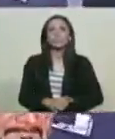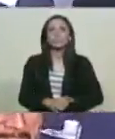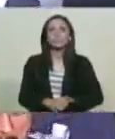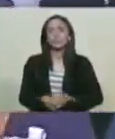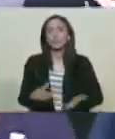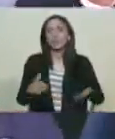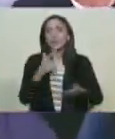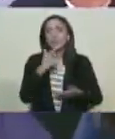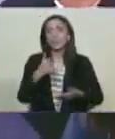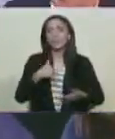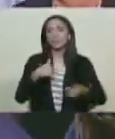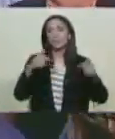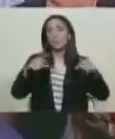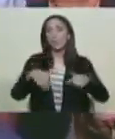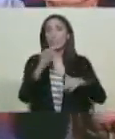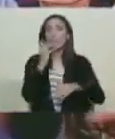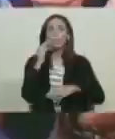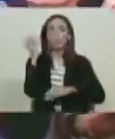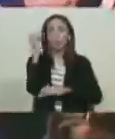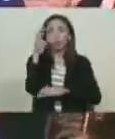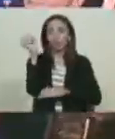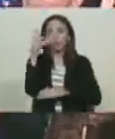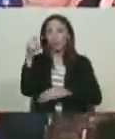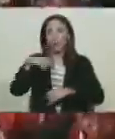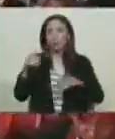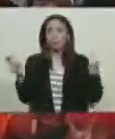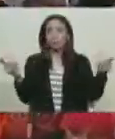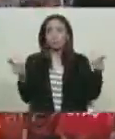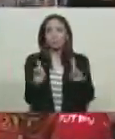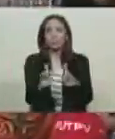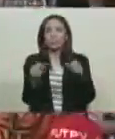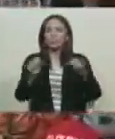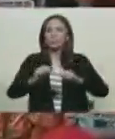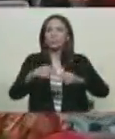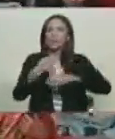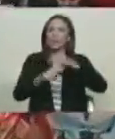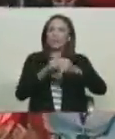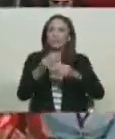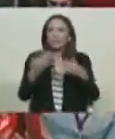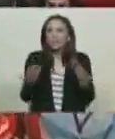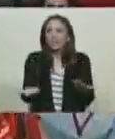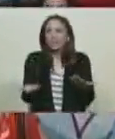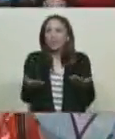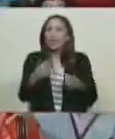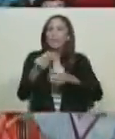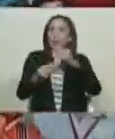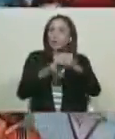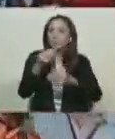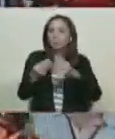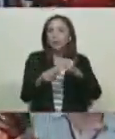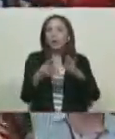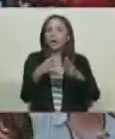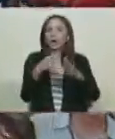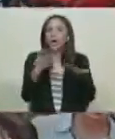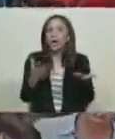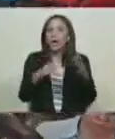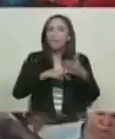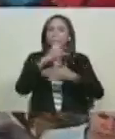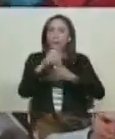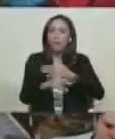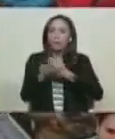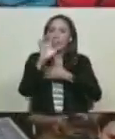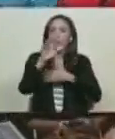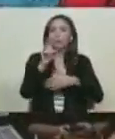hoy estaba esta asamblea para avanzar en la elaboración del Plan de la